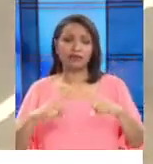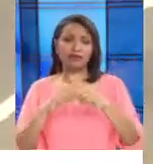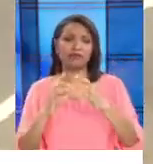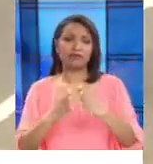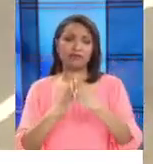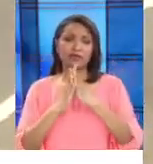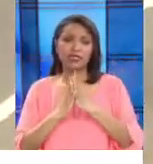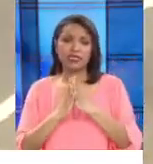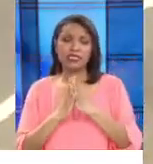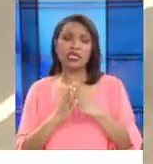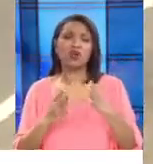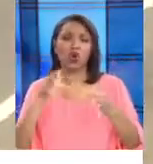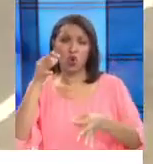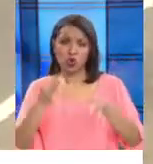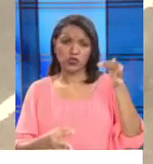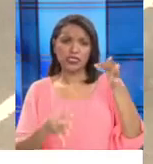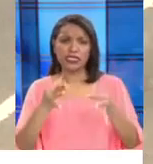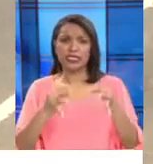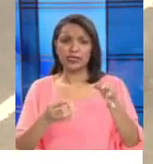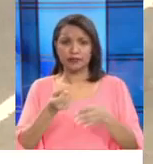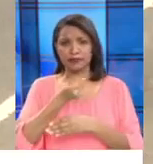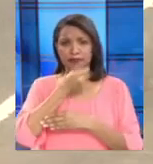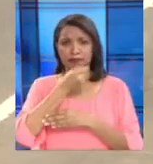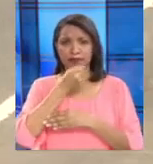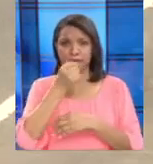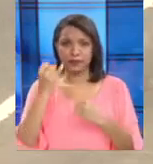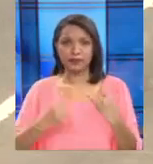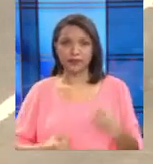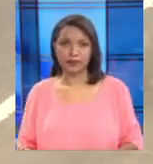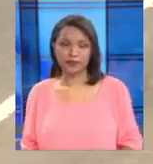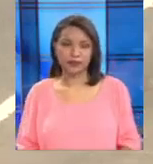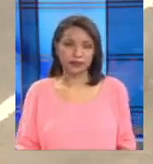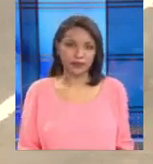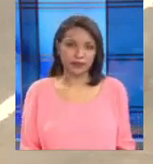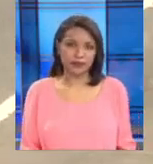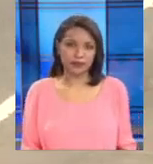solicitaron justicia. Demetrio Abrego, TVN Noticias.